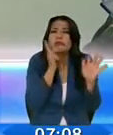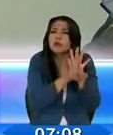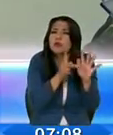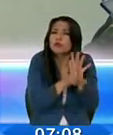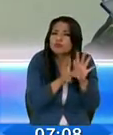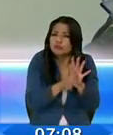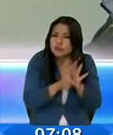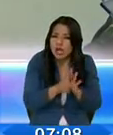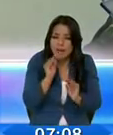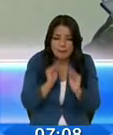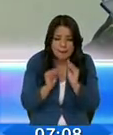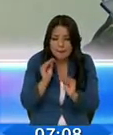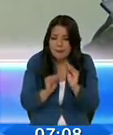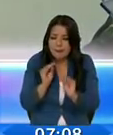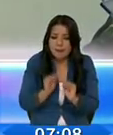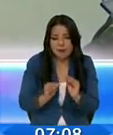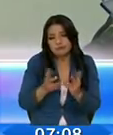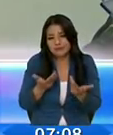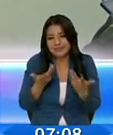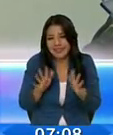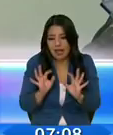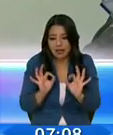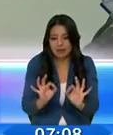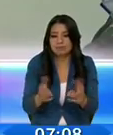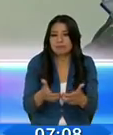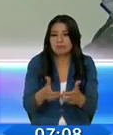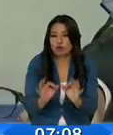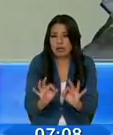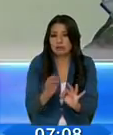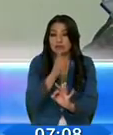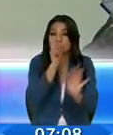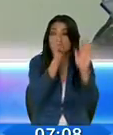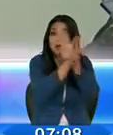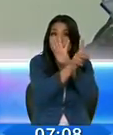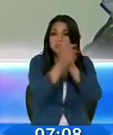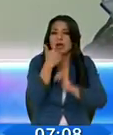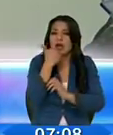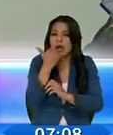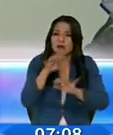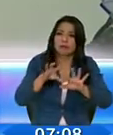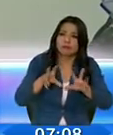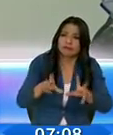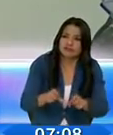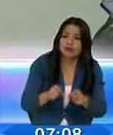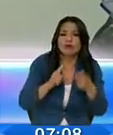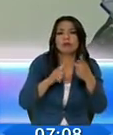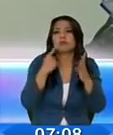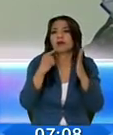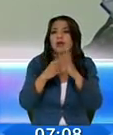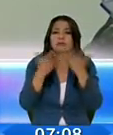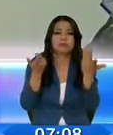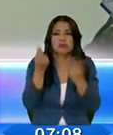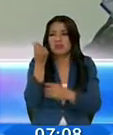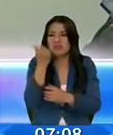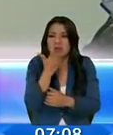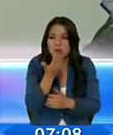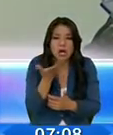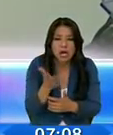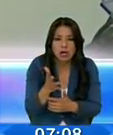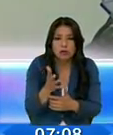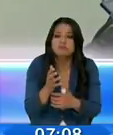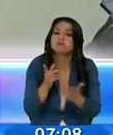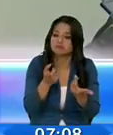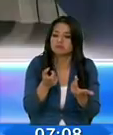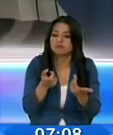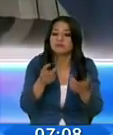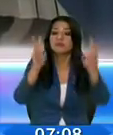denuncia reservado para denuncia de hechos ilícitos, denuncia de dinero ilícito en los